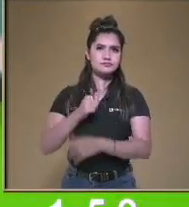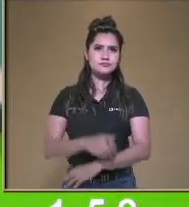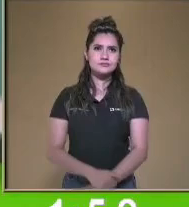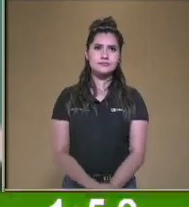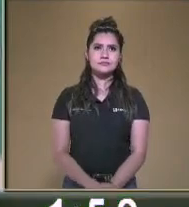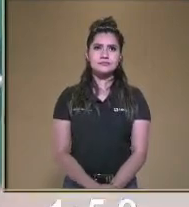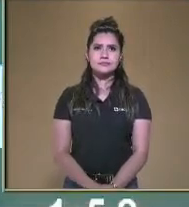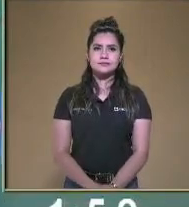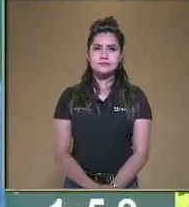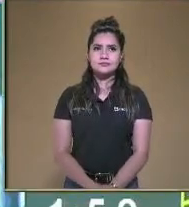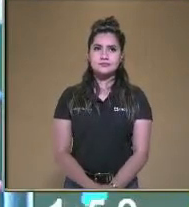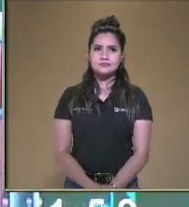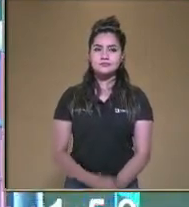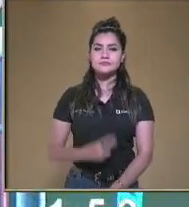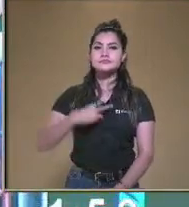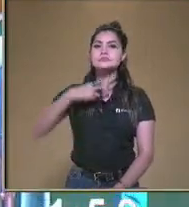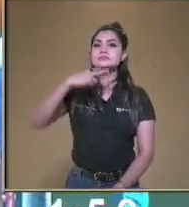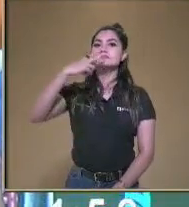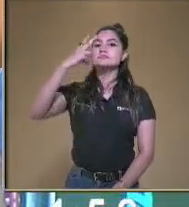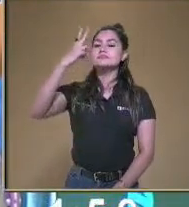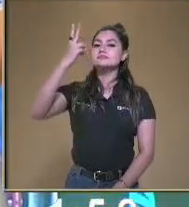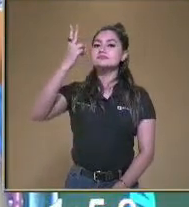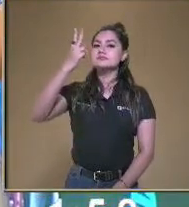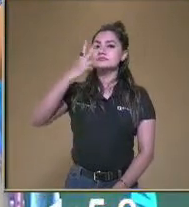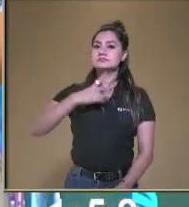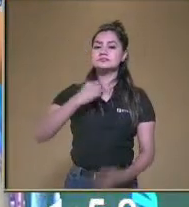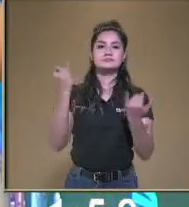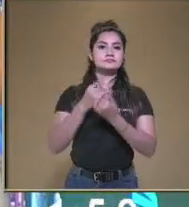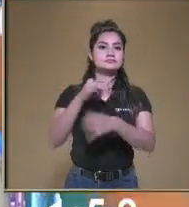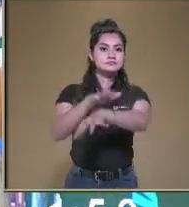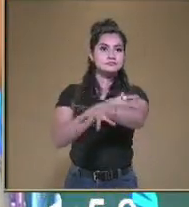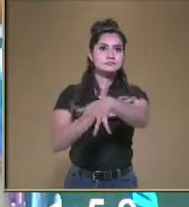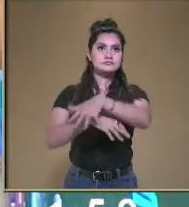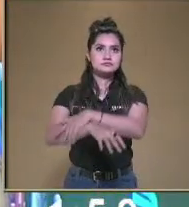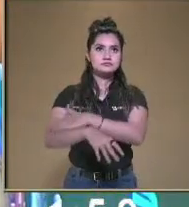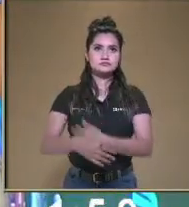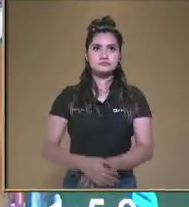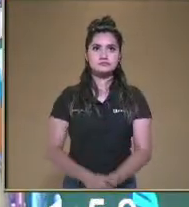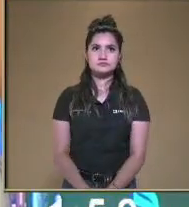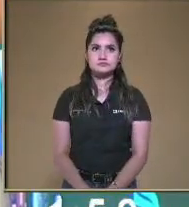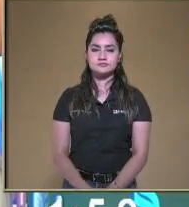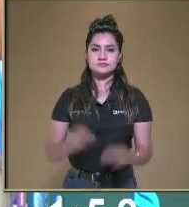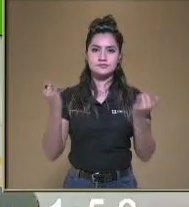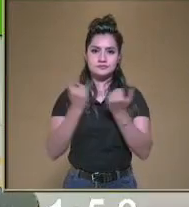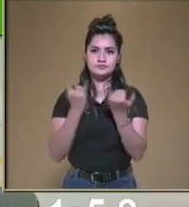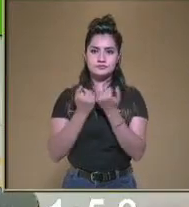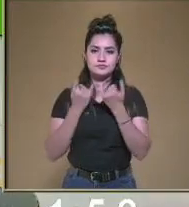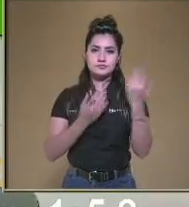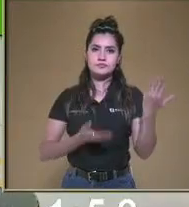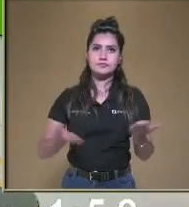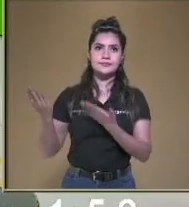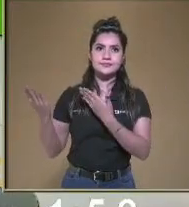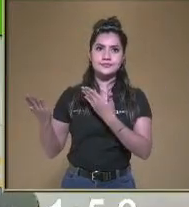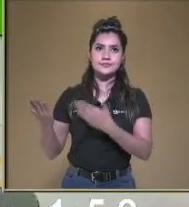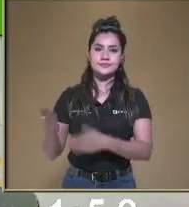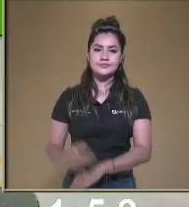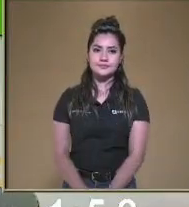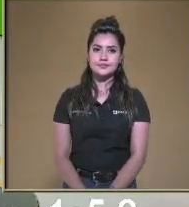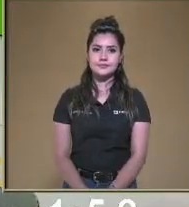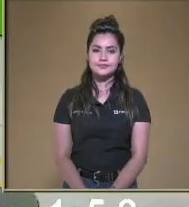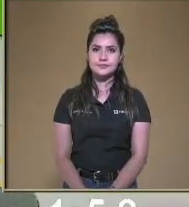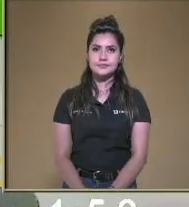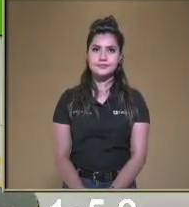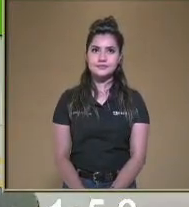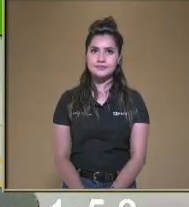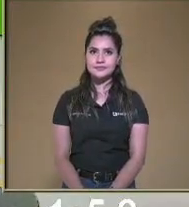respiro. Brazos a los lados, codos, y 1, 2, 3, al otro lado,